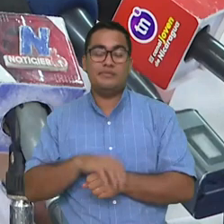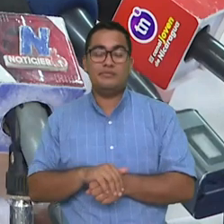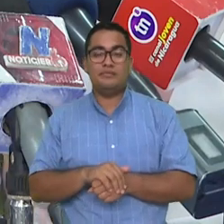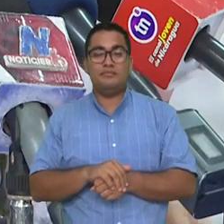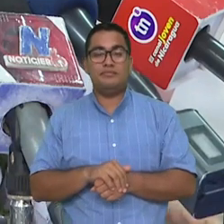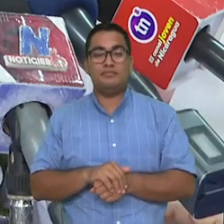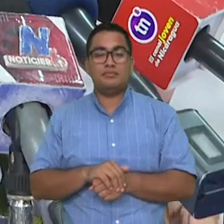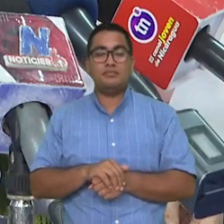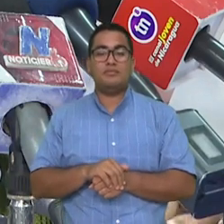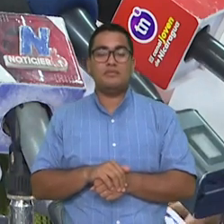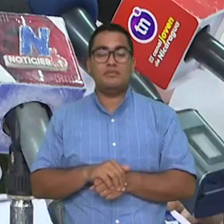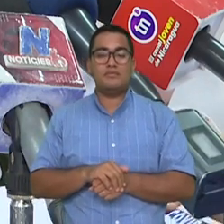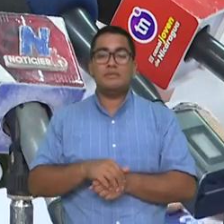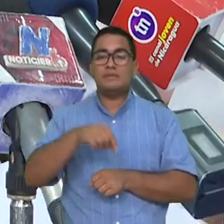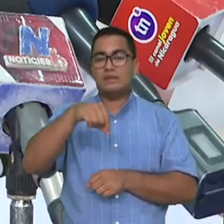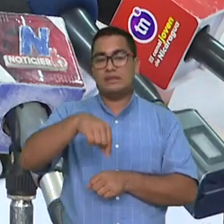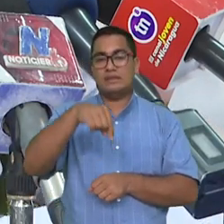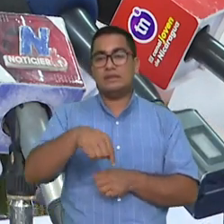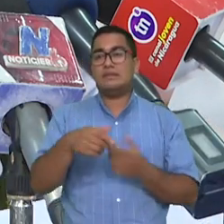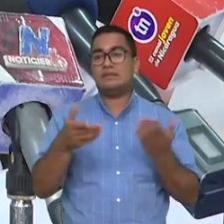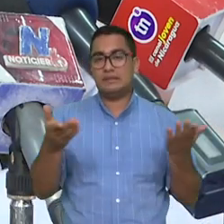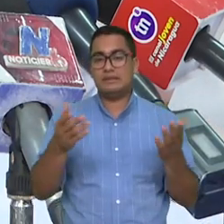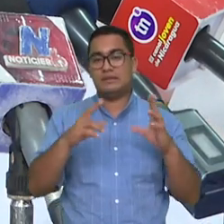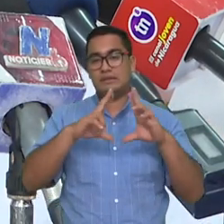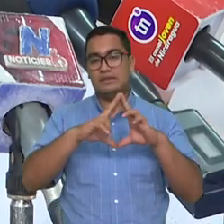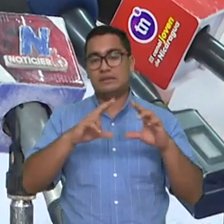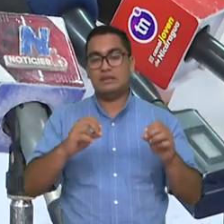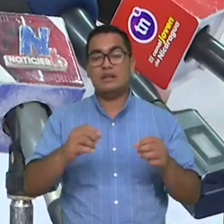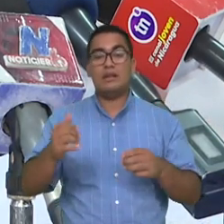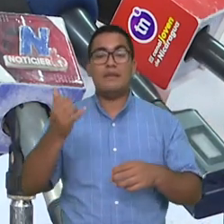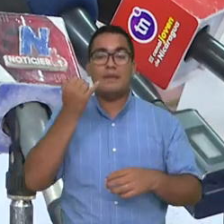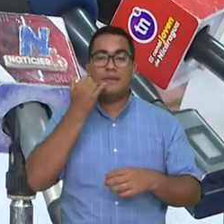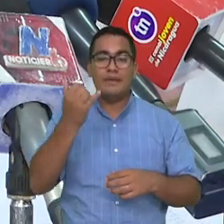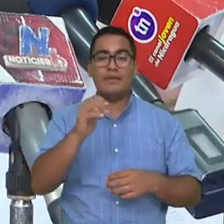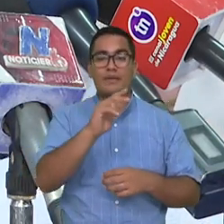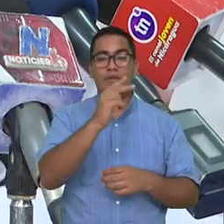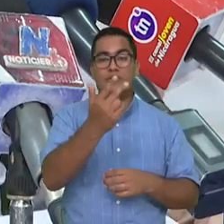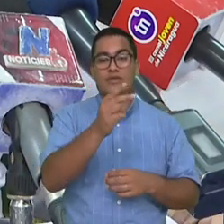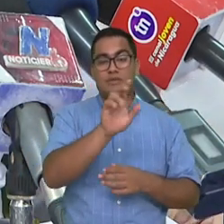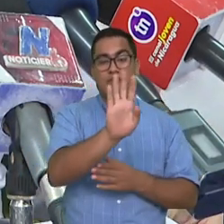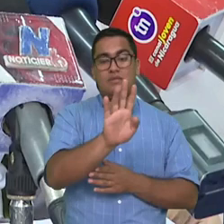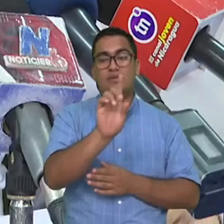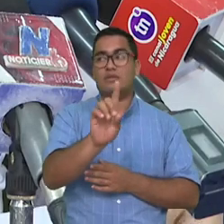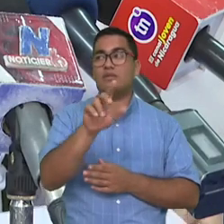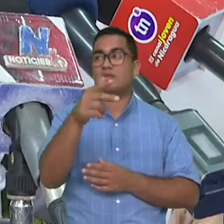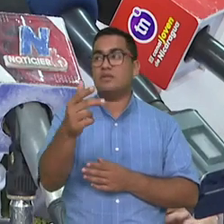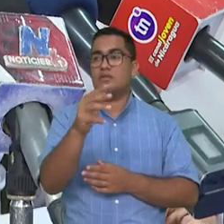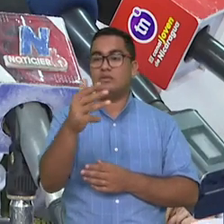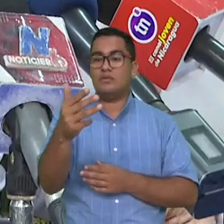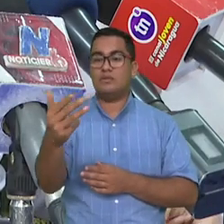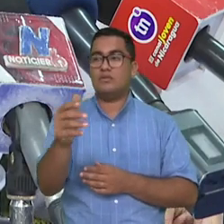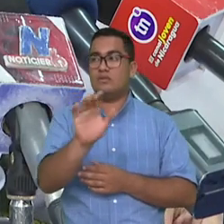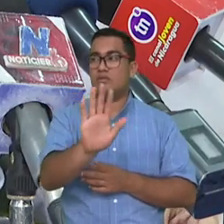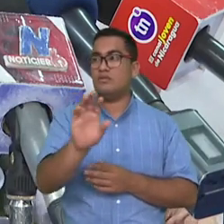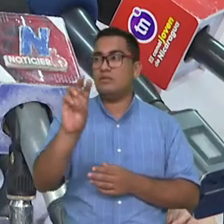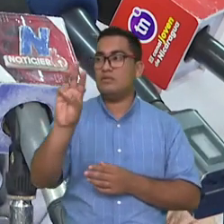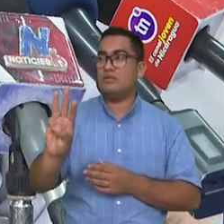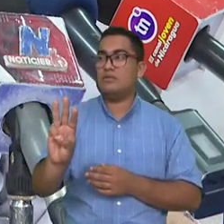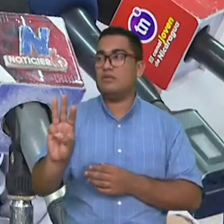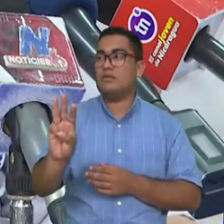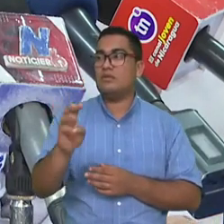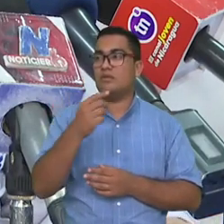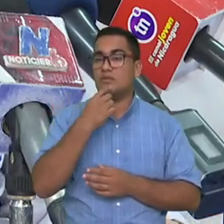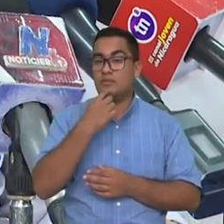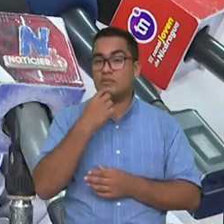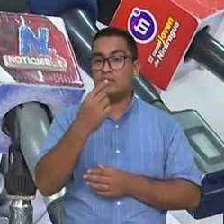tenemos, y ahora que tenemos funcionando la línea telefónica 84 18 99 53 que atiende